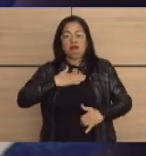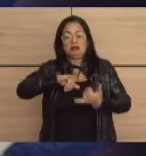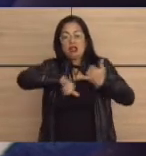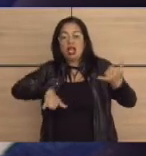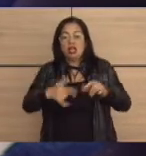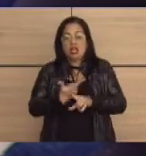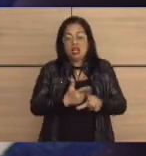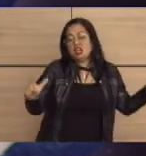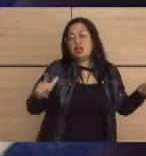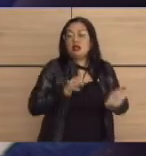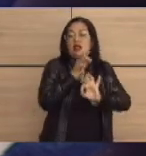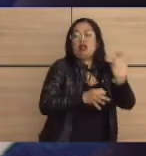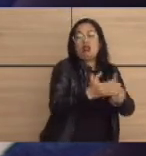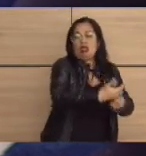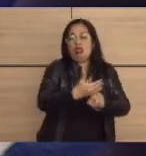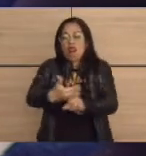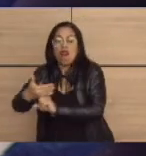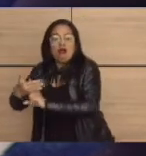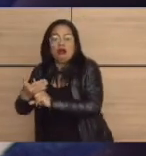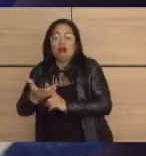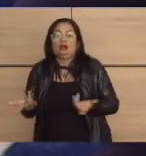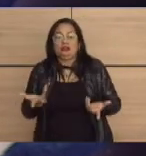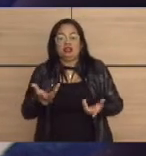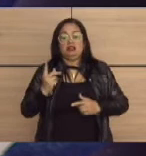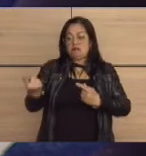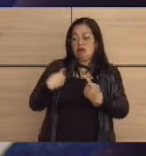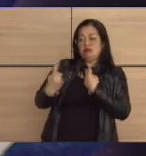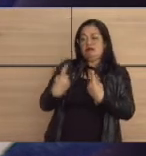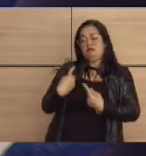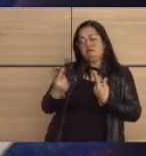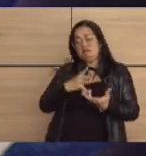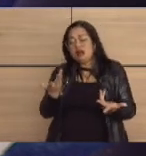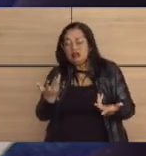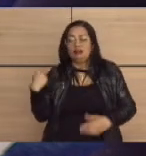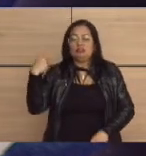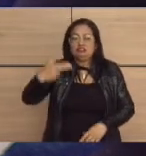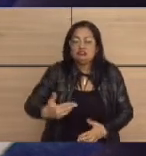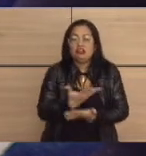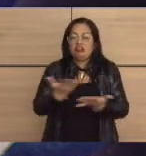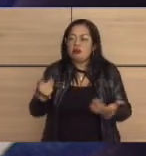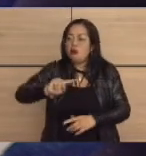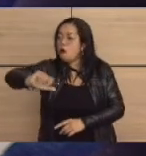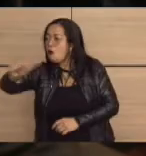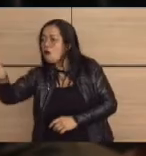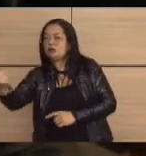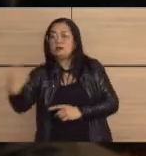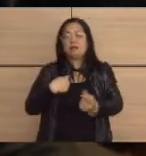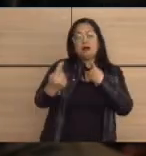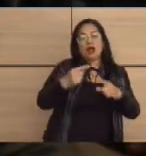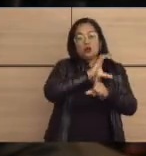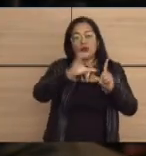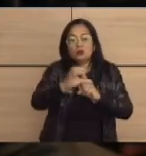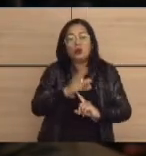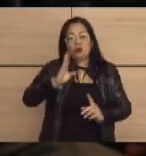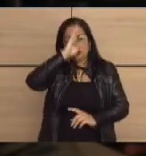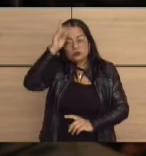proteger, y nadie quería dejarse imponer leyendas y relatos de otros. Construir el